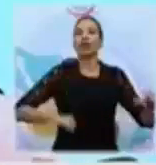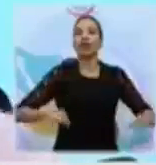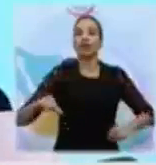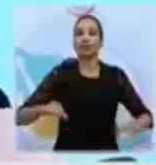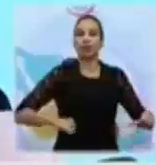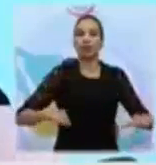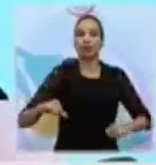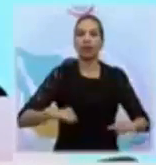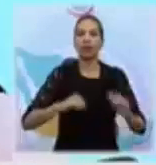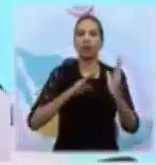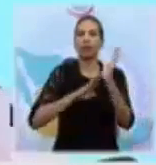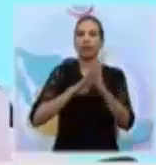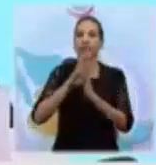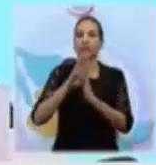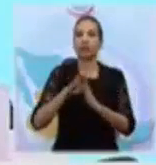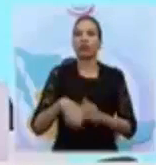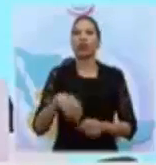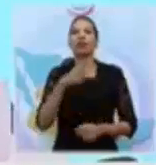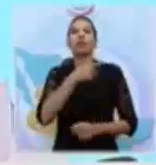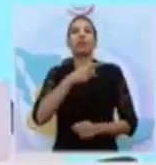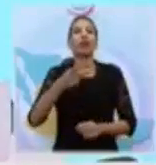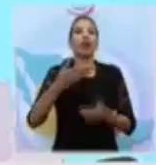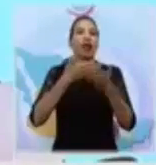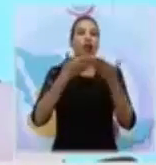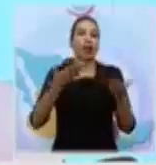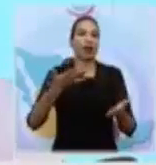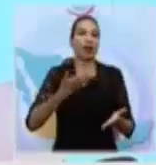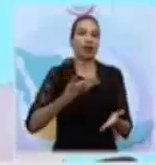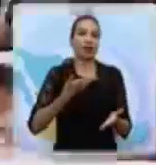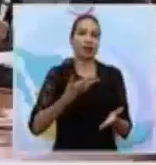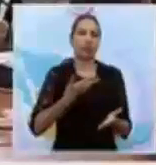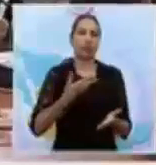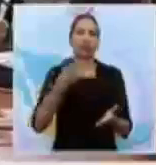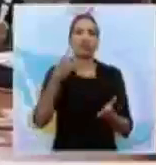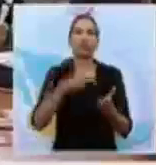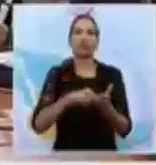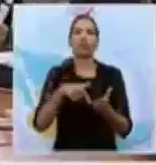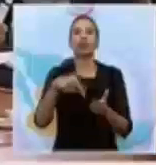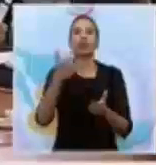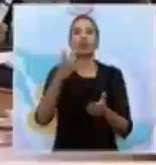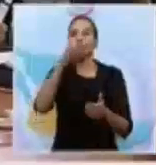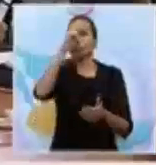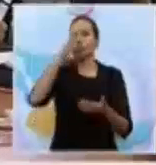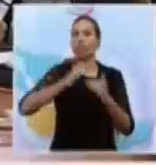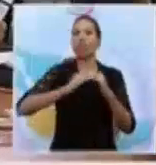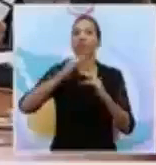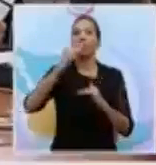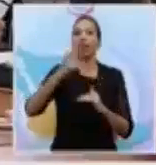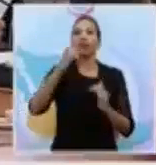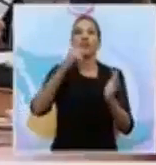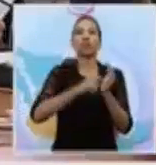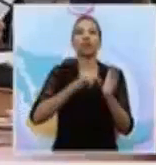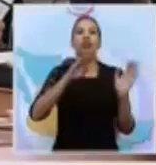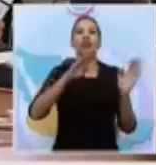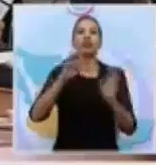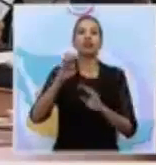cierto, creciente. La pobreza de hoy, 2012, es mayor que la de